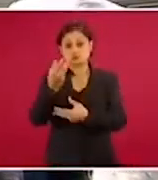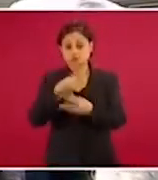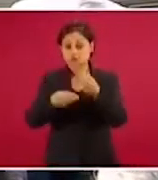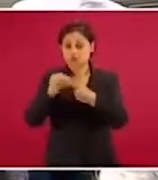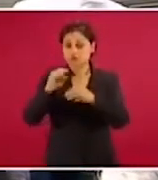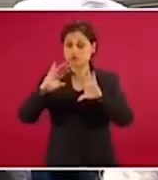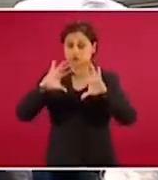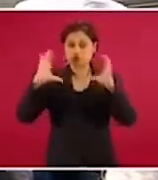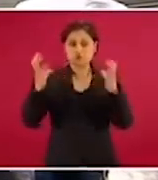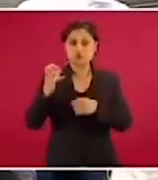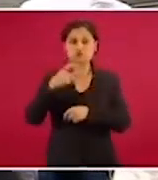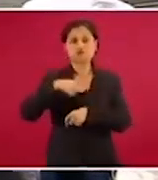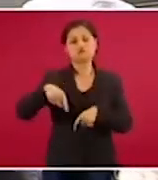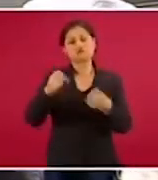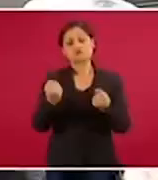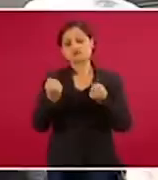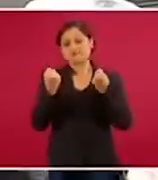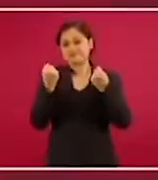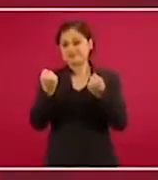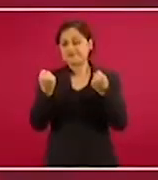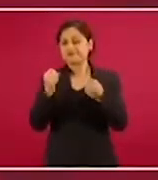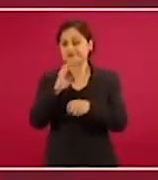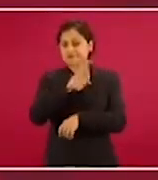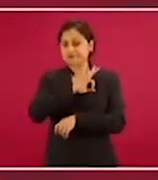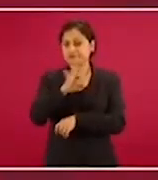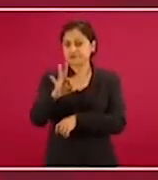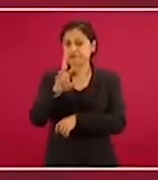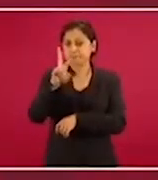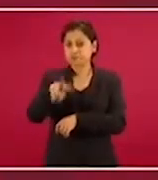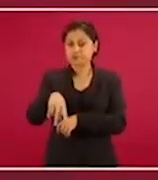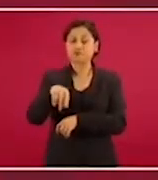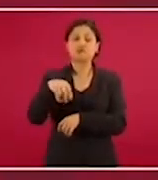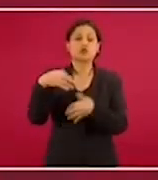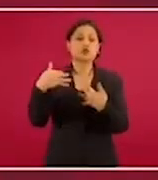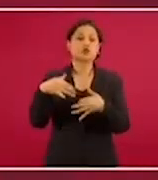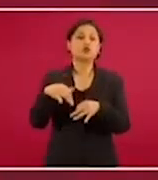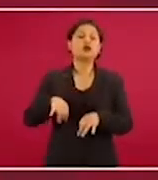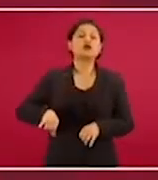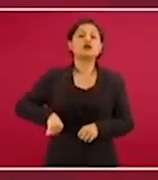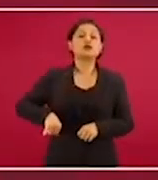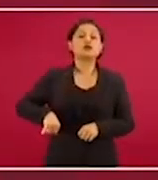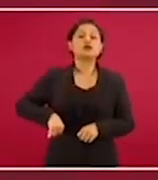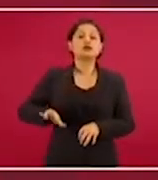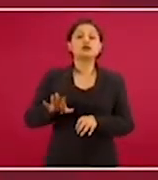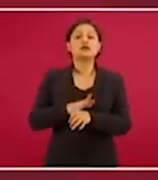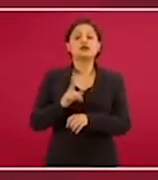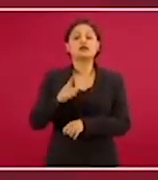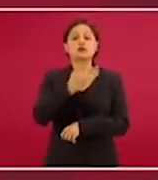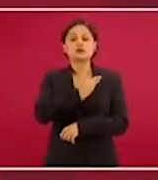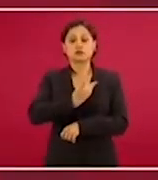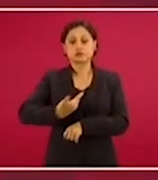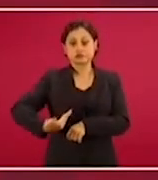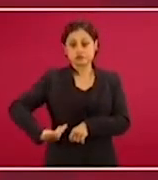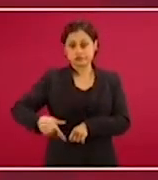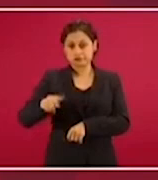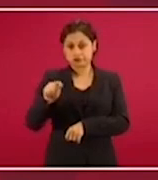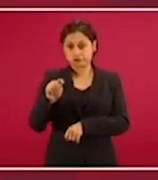Fue muy interesante porque el presidente Trump, por